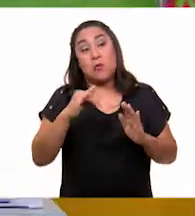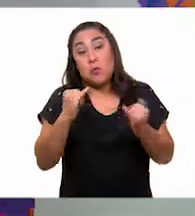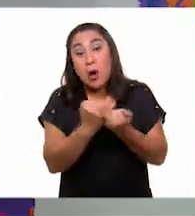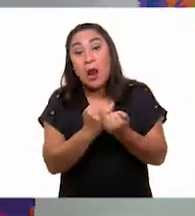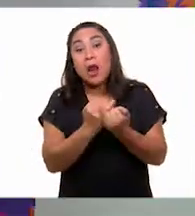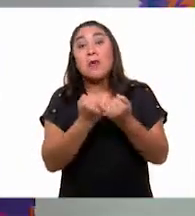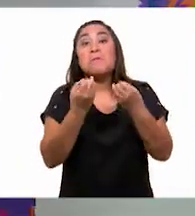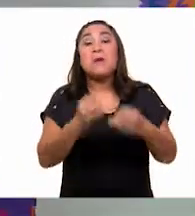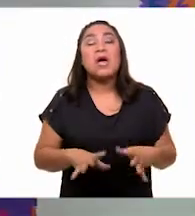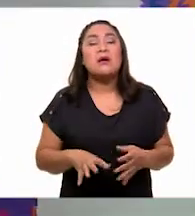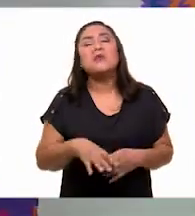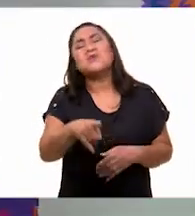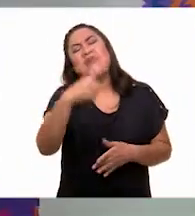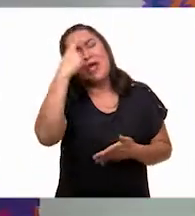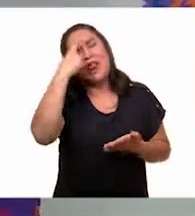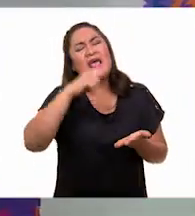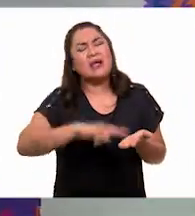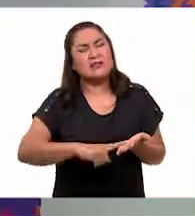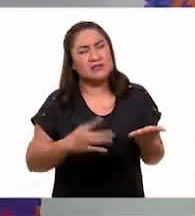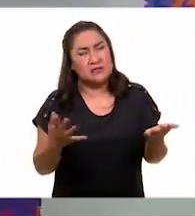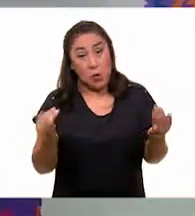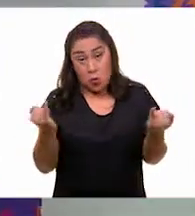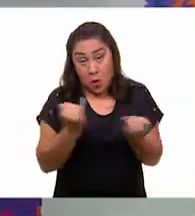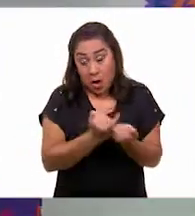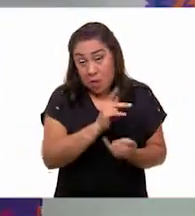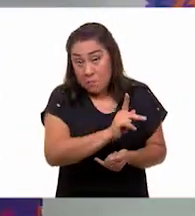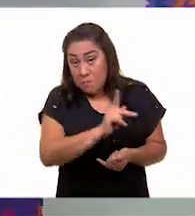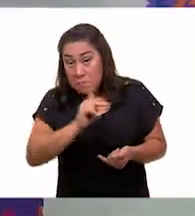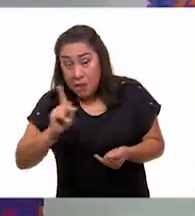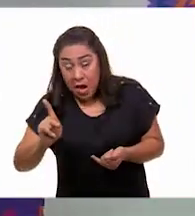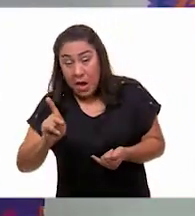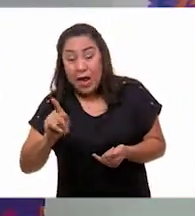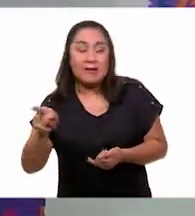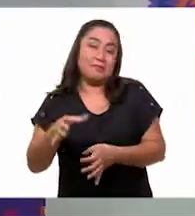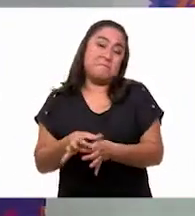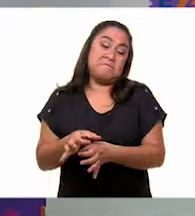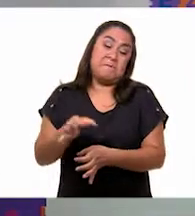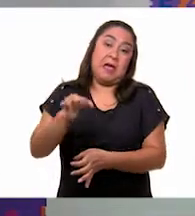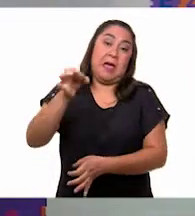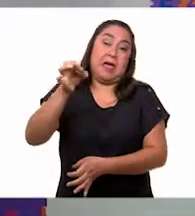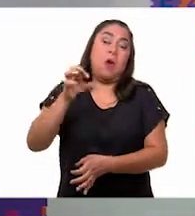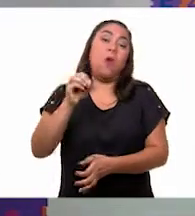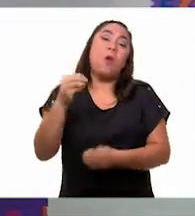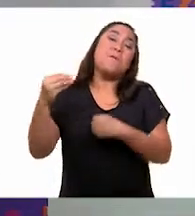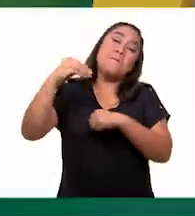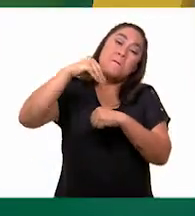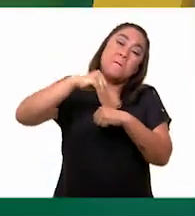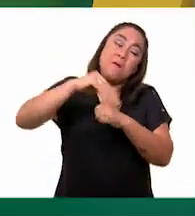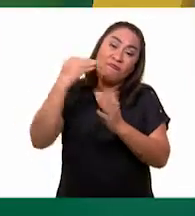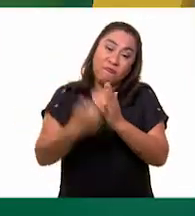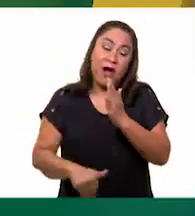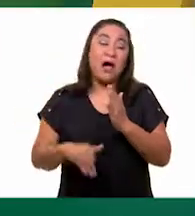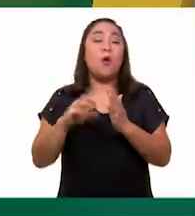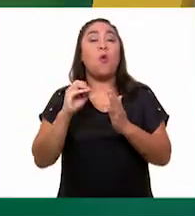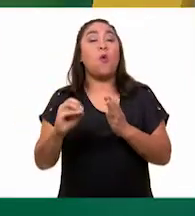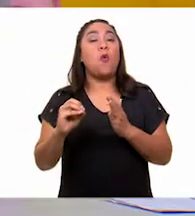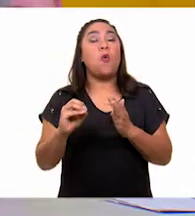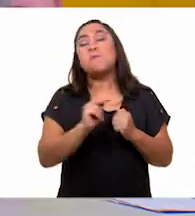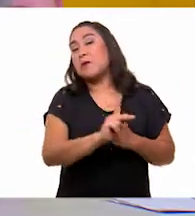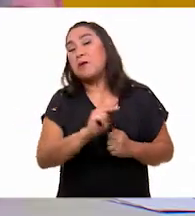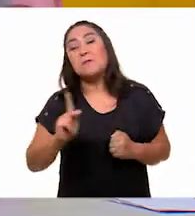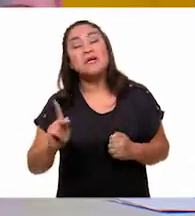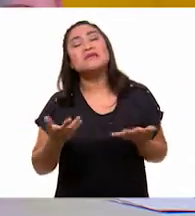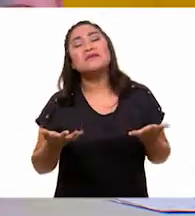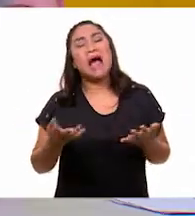niñas y niños? ¿Qué piensan? ¿Se va a llenar esta botella más alta o le va a faltar? ¿O van a estar igual? ¿No?